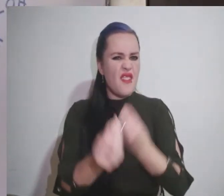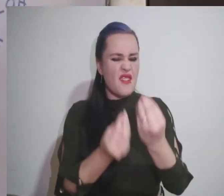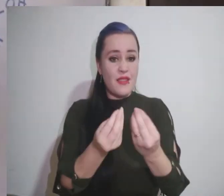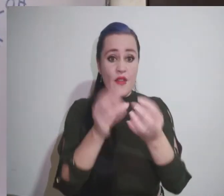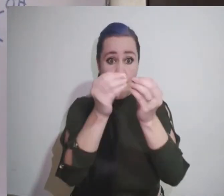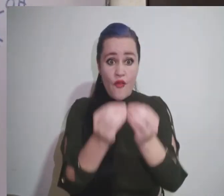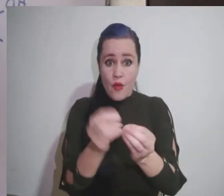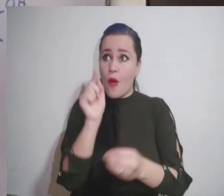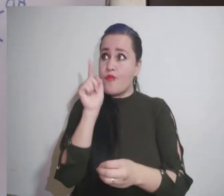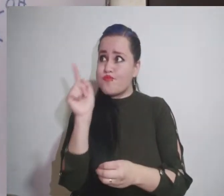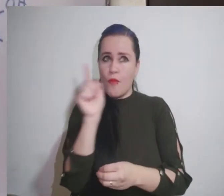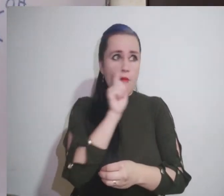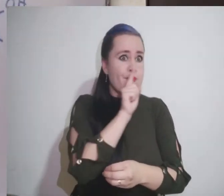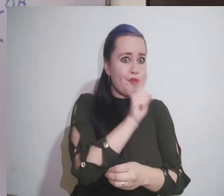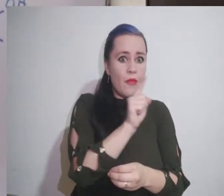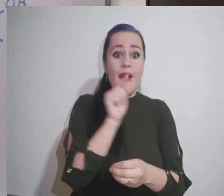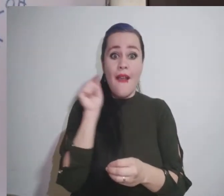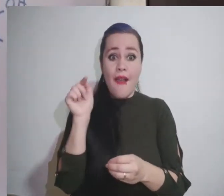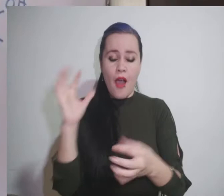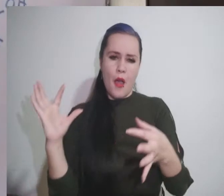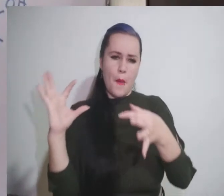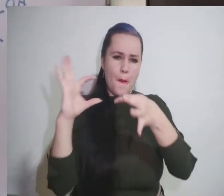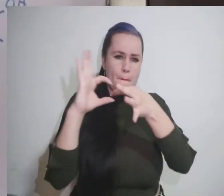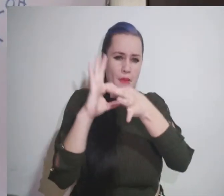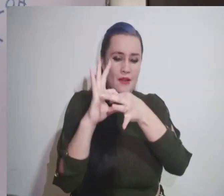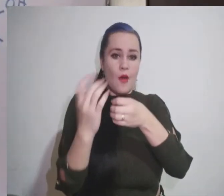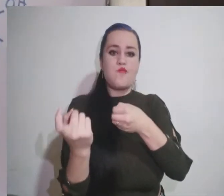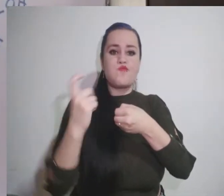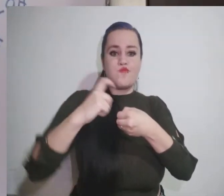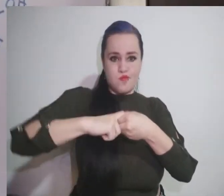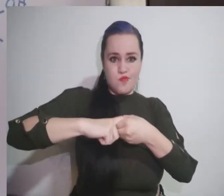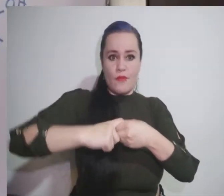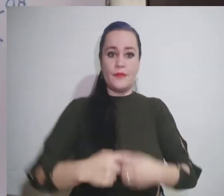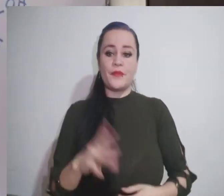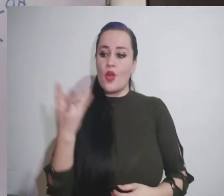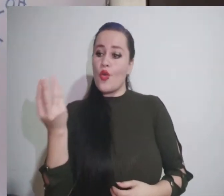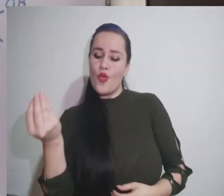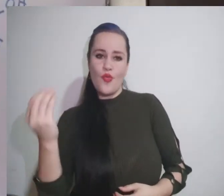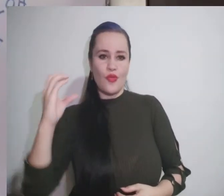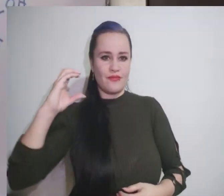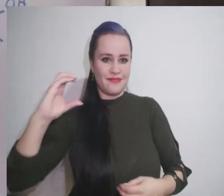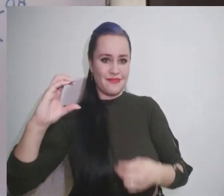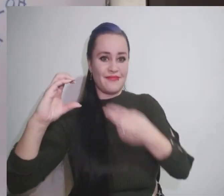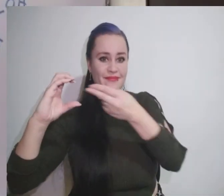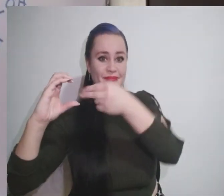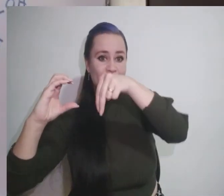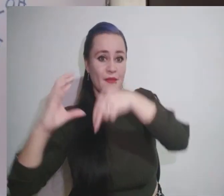a unir, de aquí, de esta parte y de esta parte. Aquí está el grupo carboxilo, aquí está el grupo amino.